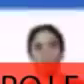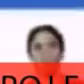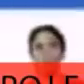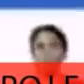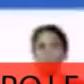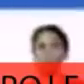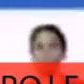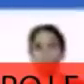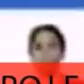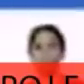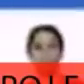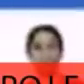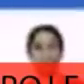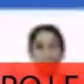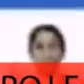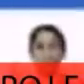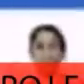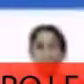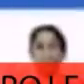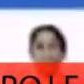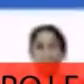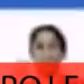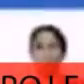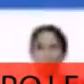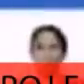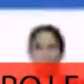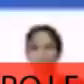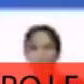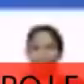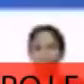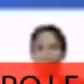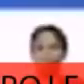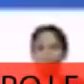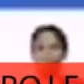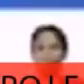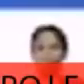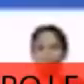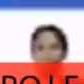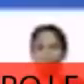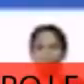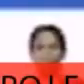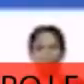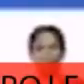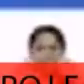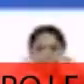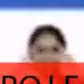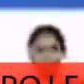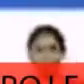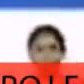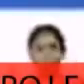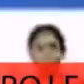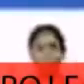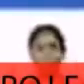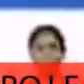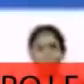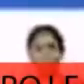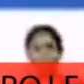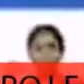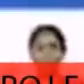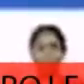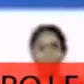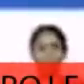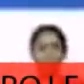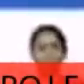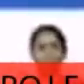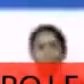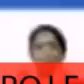entre uno de sus componentes adicionales el asunto de la gasolina, la eventual puesta de nuevo a la venta de la